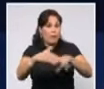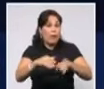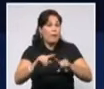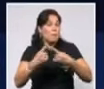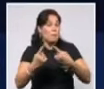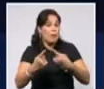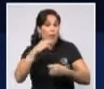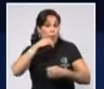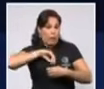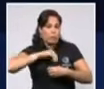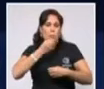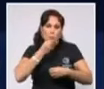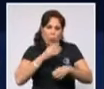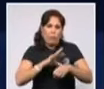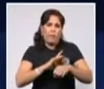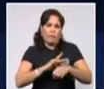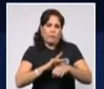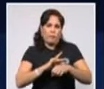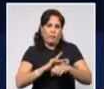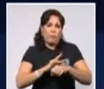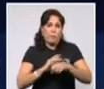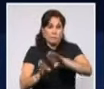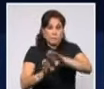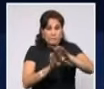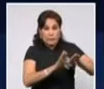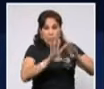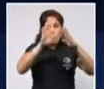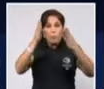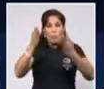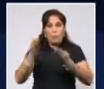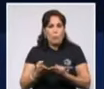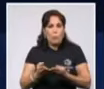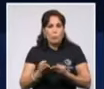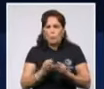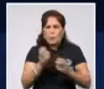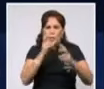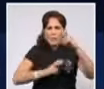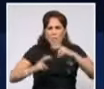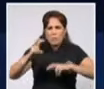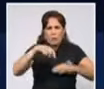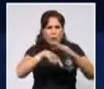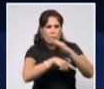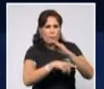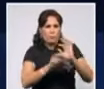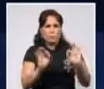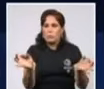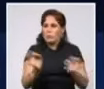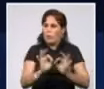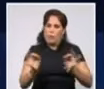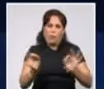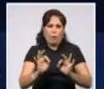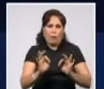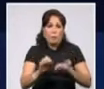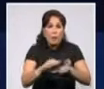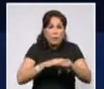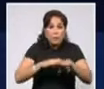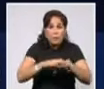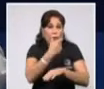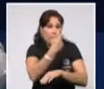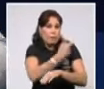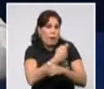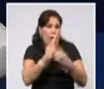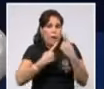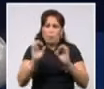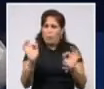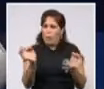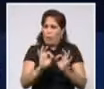todavía para el mundo, ¿no? O sea, para el mundo y para Cuba no tiene cura, no es como otras enfermedades